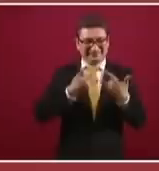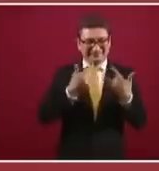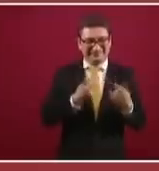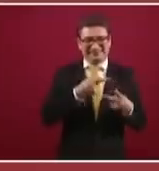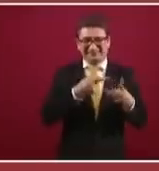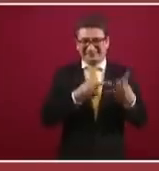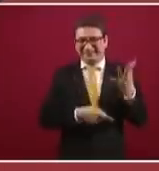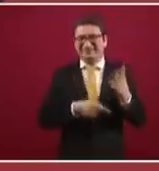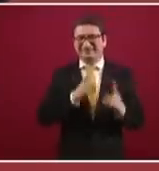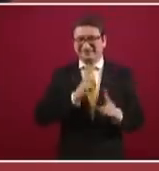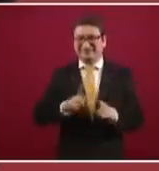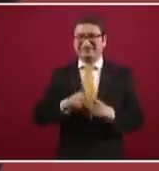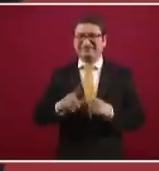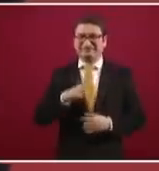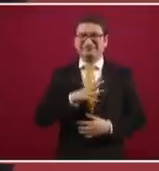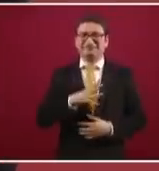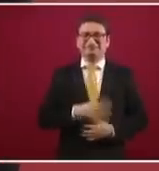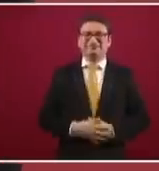¿no?